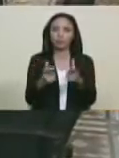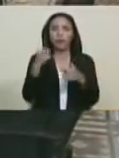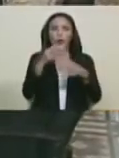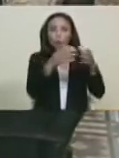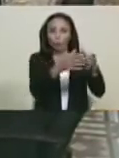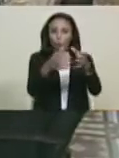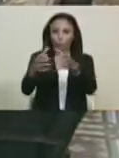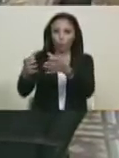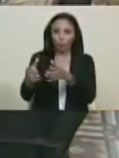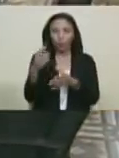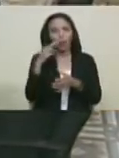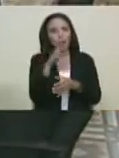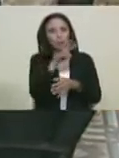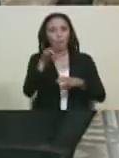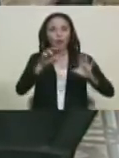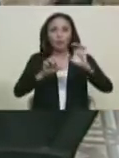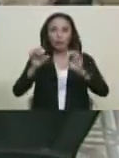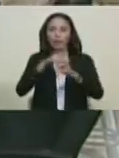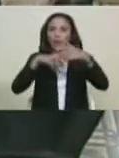en las calles